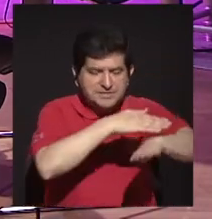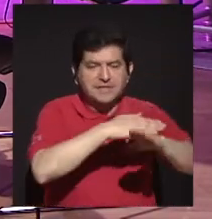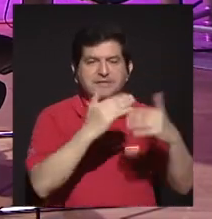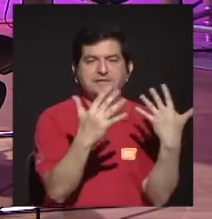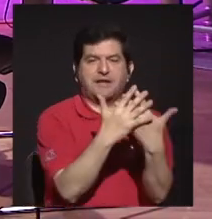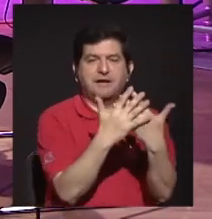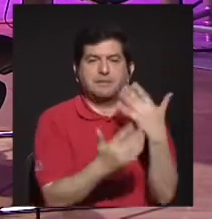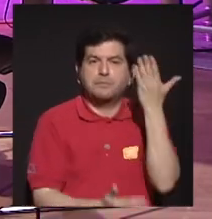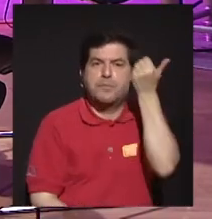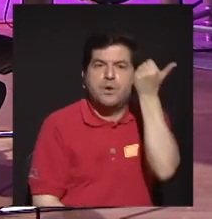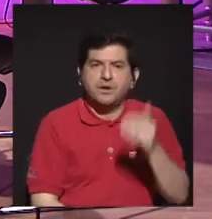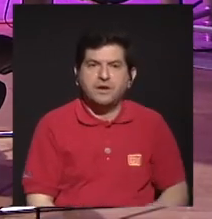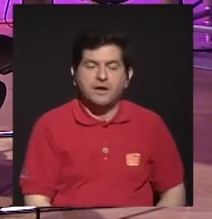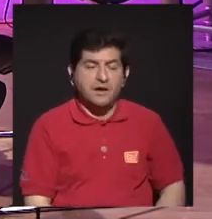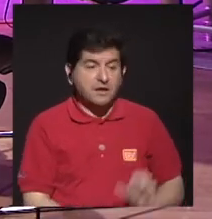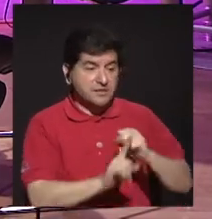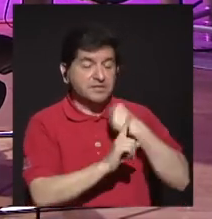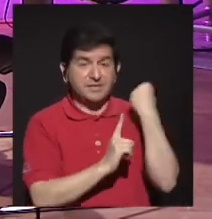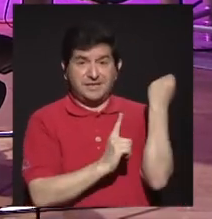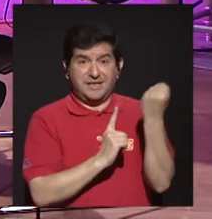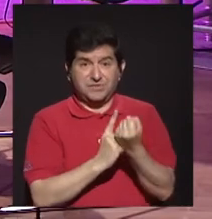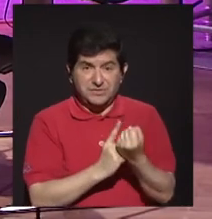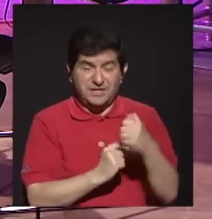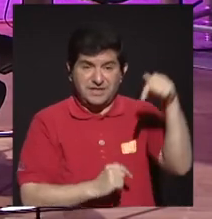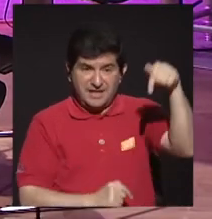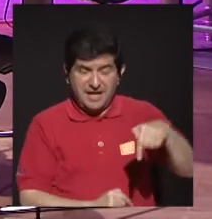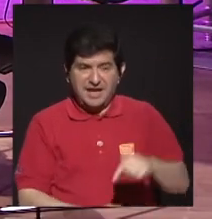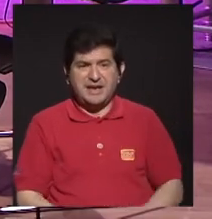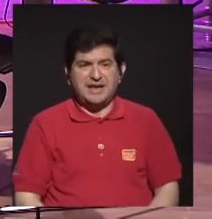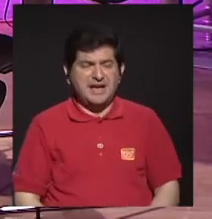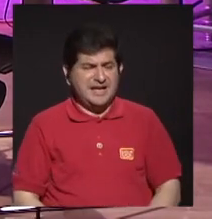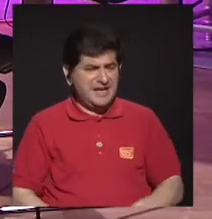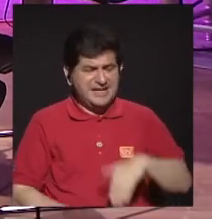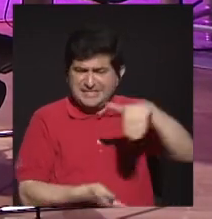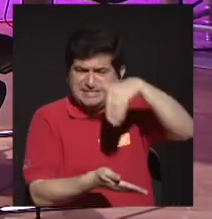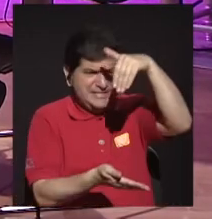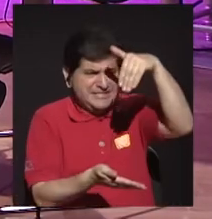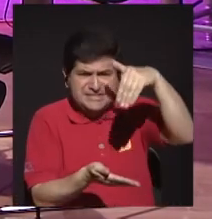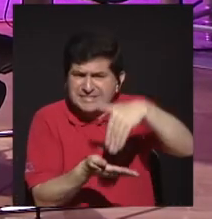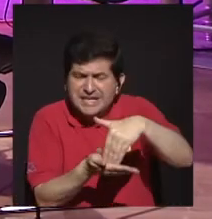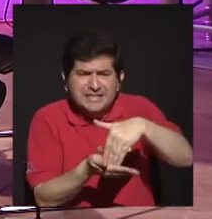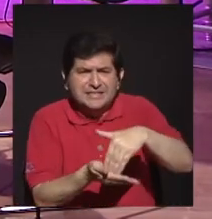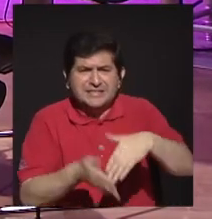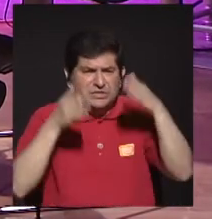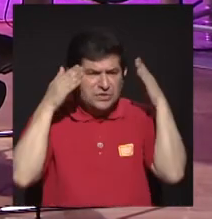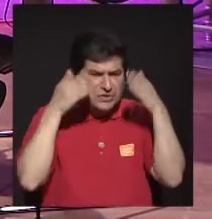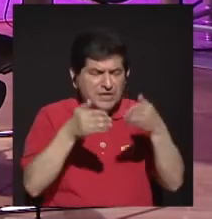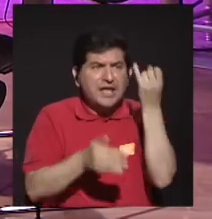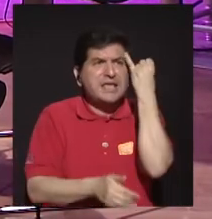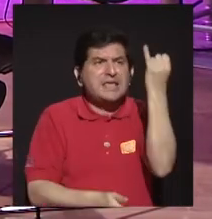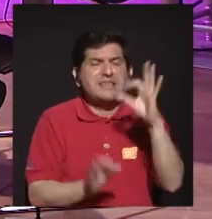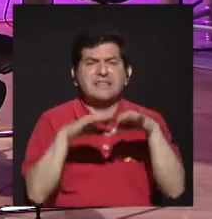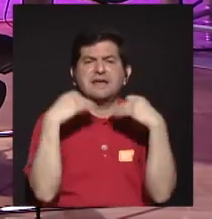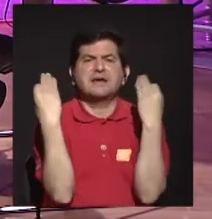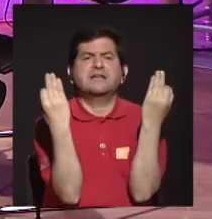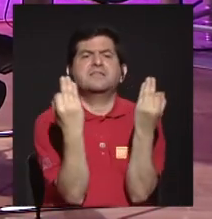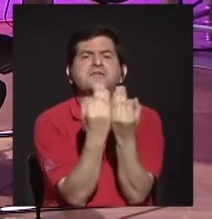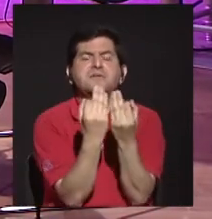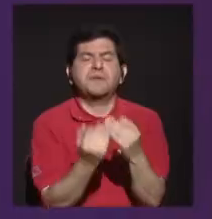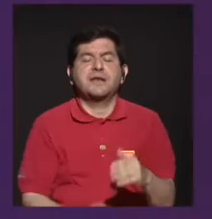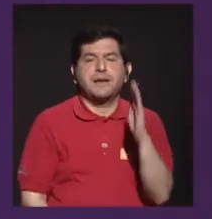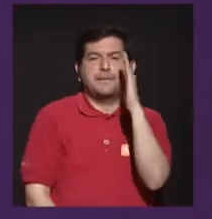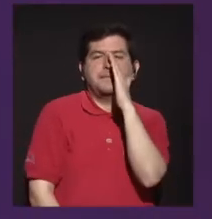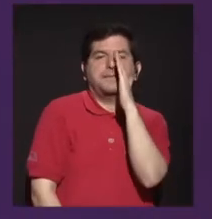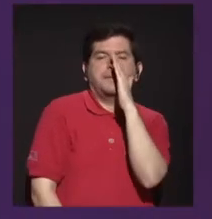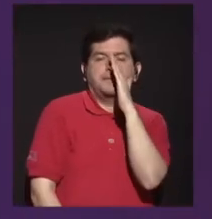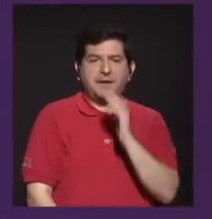qué? Porque tenemos una sociedad absolutamente centrada en que la idea de familia está centrada en la madre.